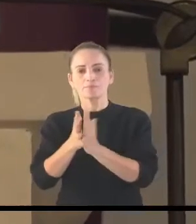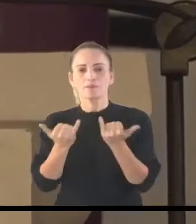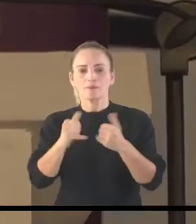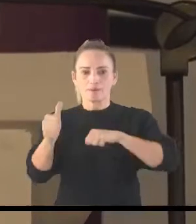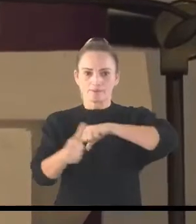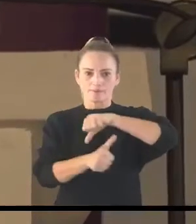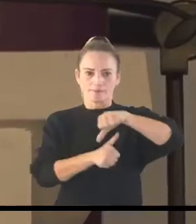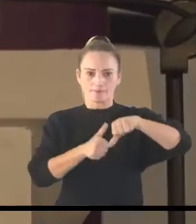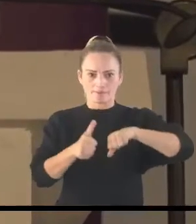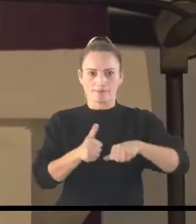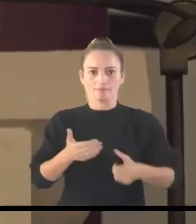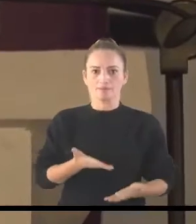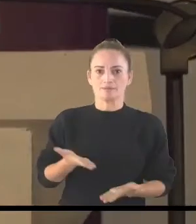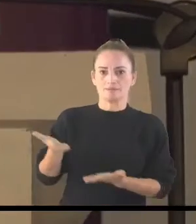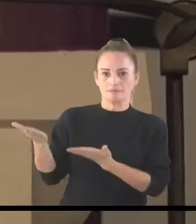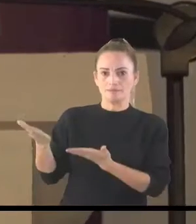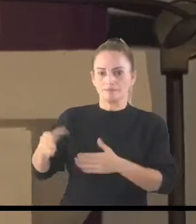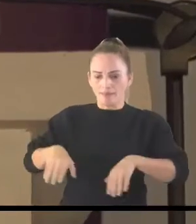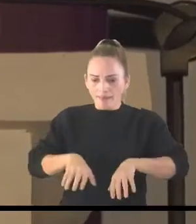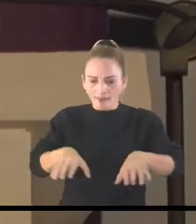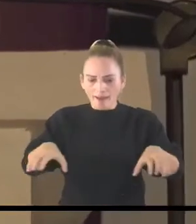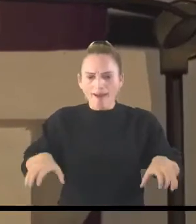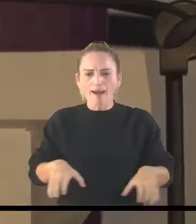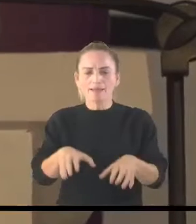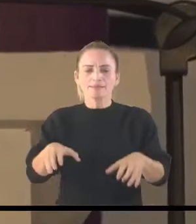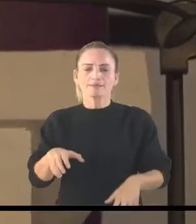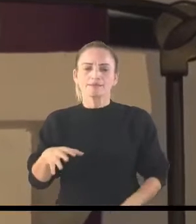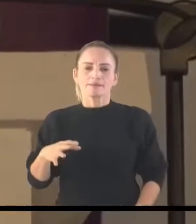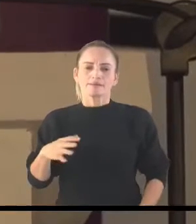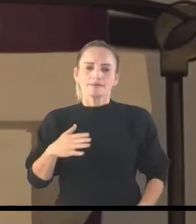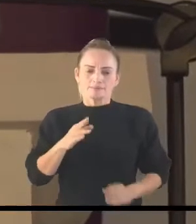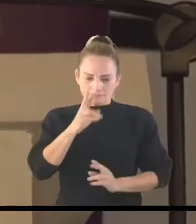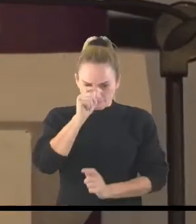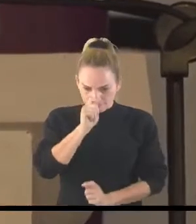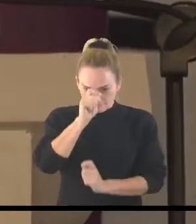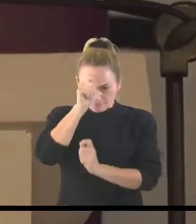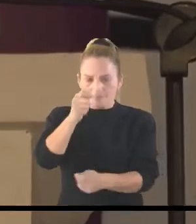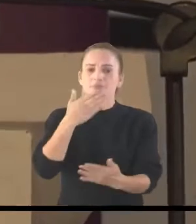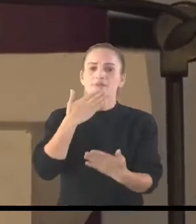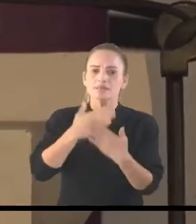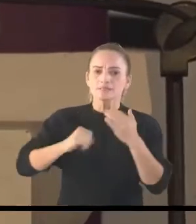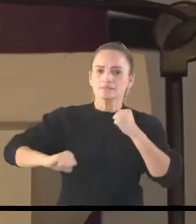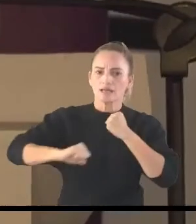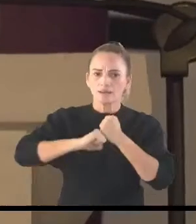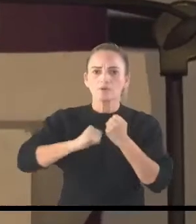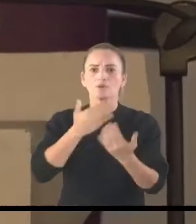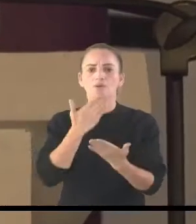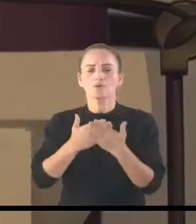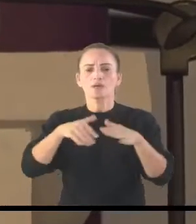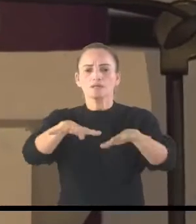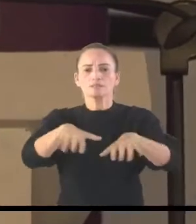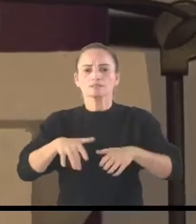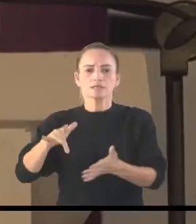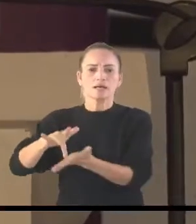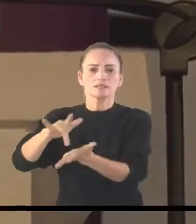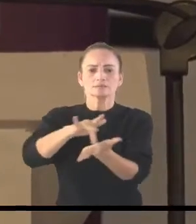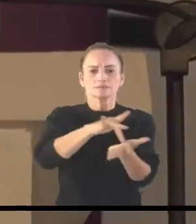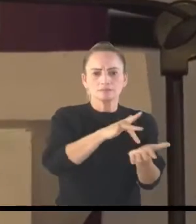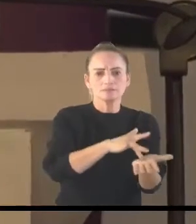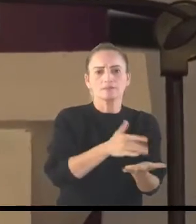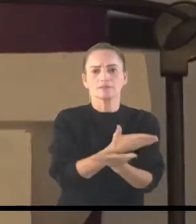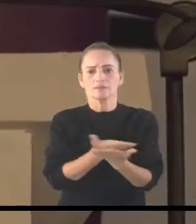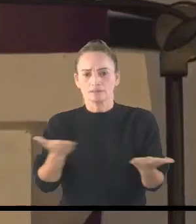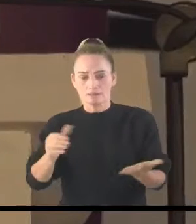paso a este acto tan sentido y agradecer los esfuerzos, la presencia de todas las víctimas que hoy están